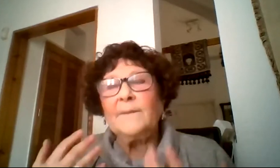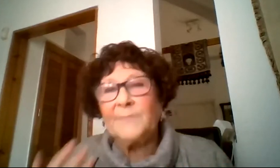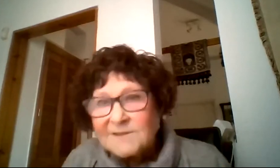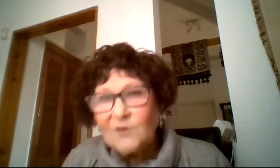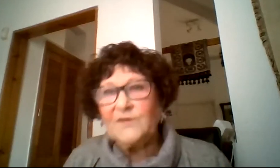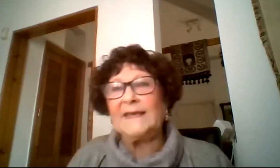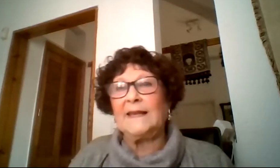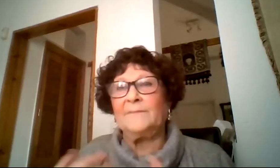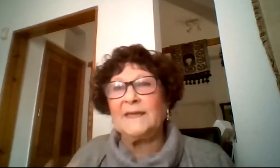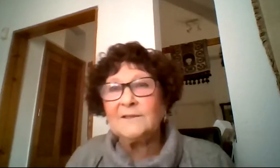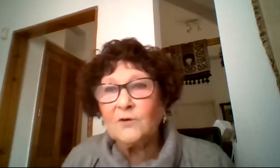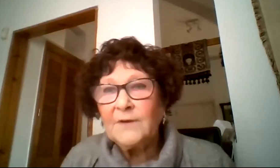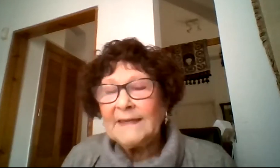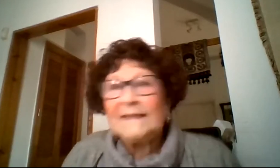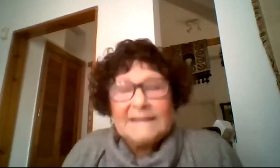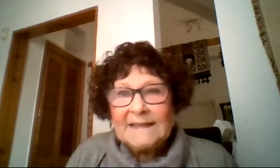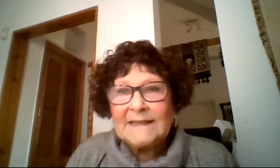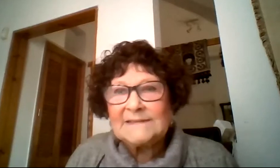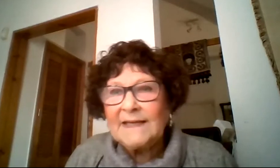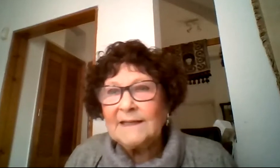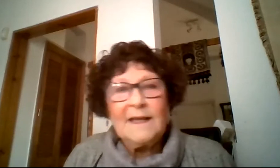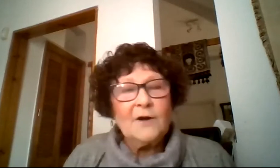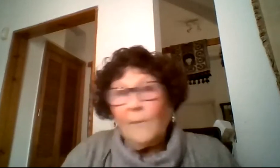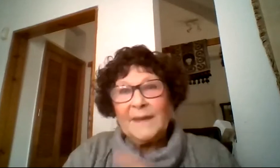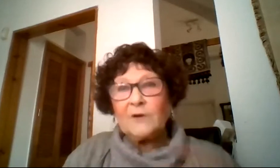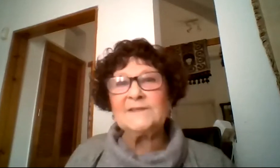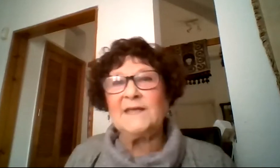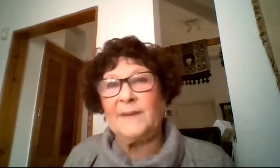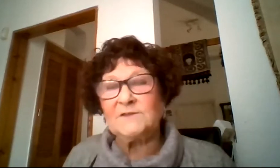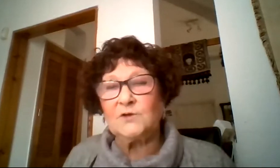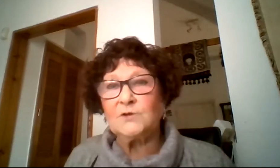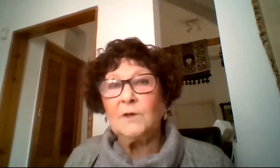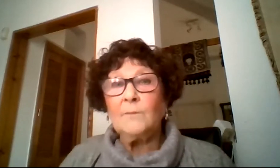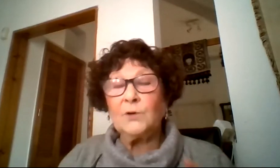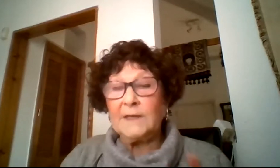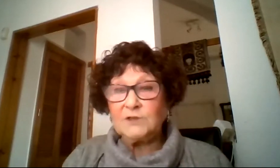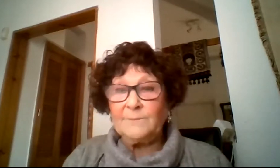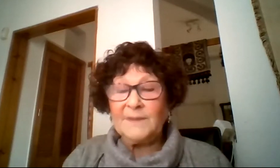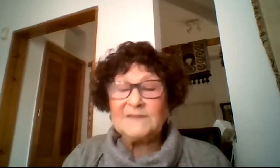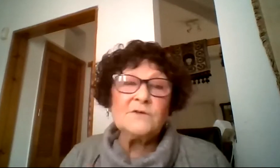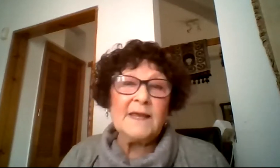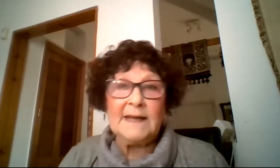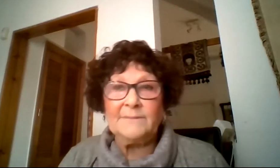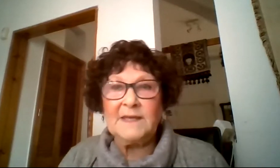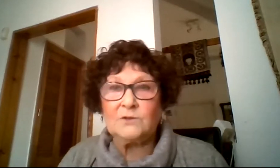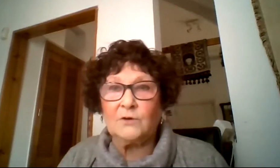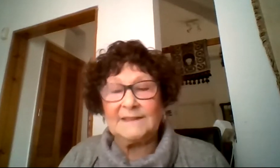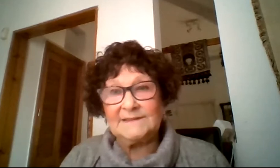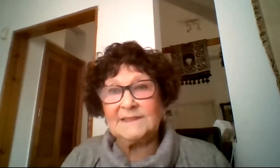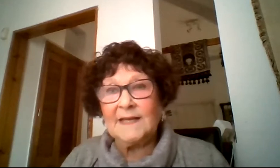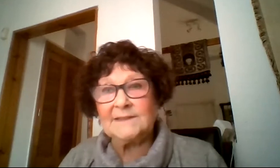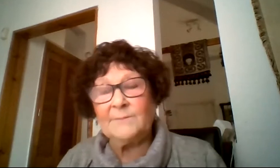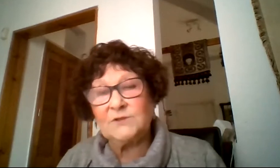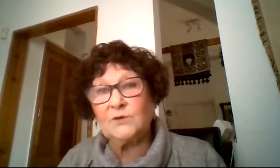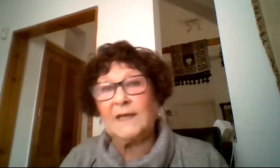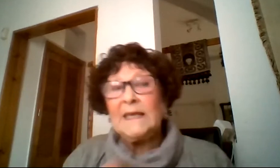estos espacios de aislamiento y tienen que ser los mejores espacios, porque los espacios de aislamiento que